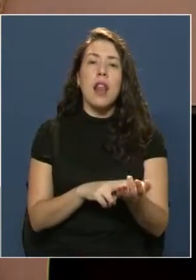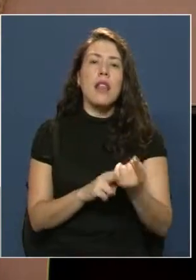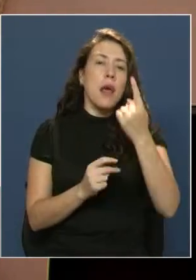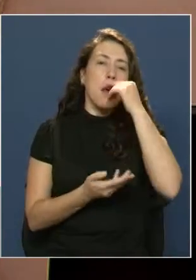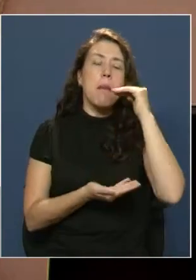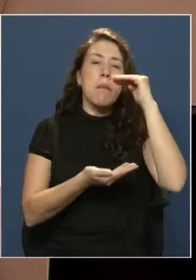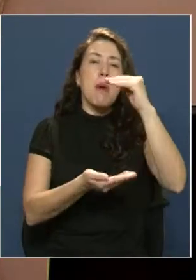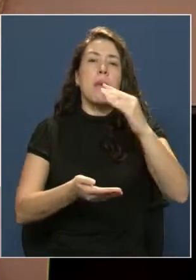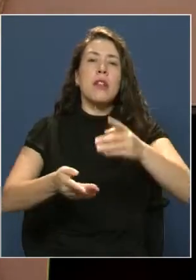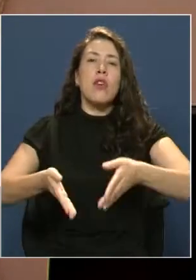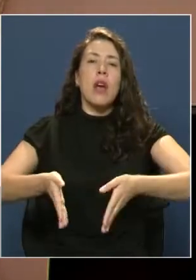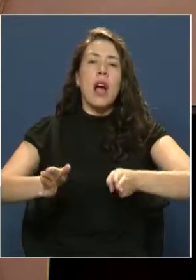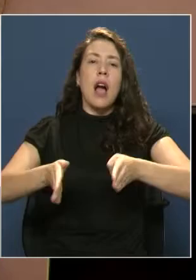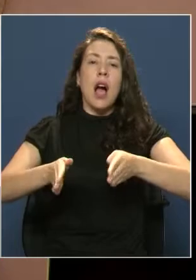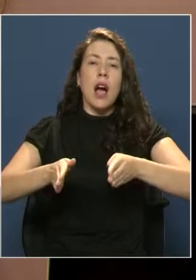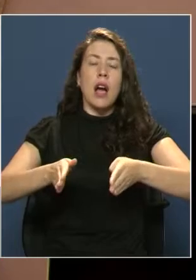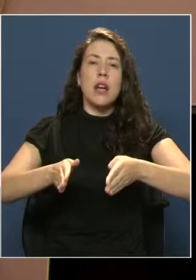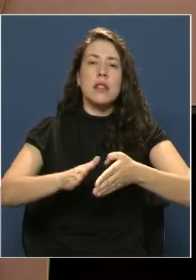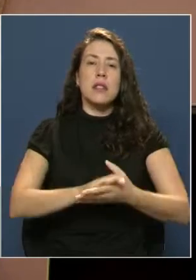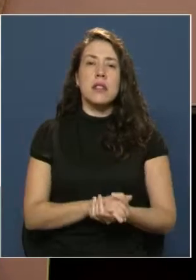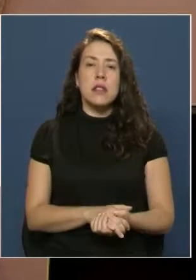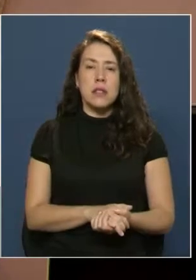monumentos y calles,